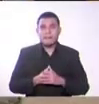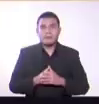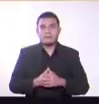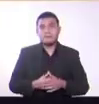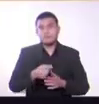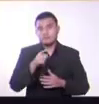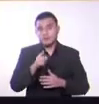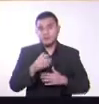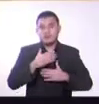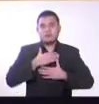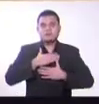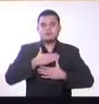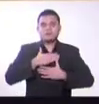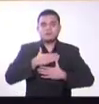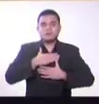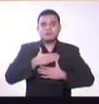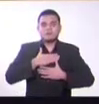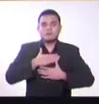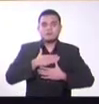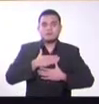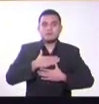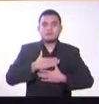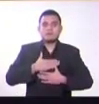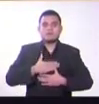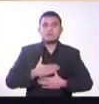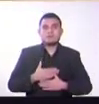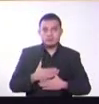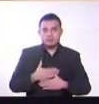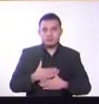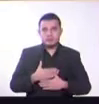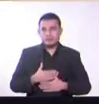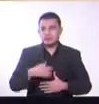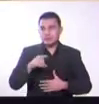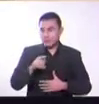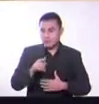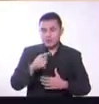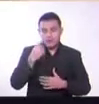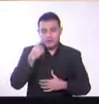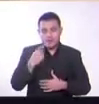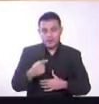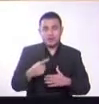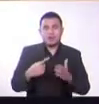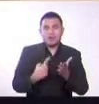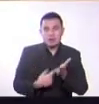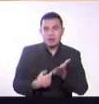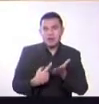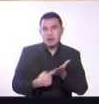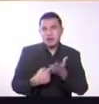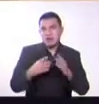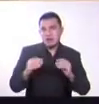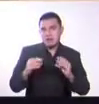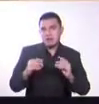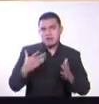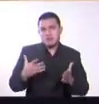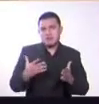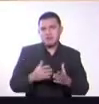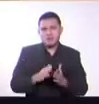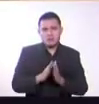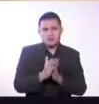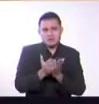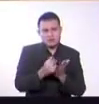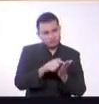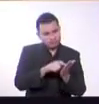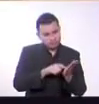se relaje, que encuentre lo que vamos a discutir como una guía de aprendizaje y que lo relacione con esas guías